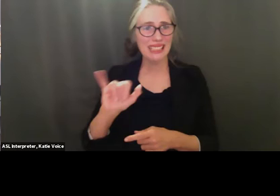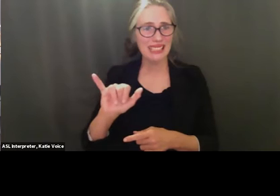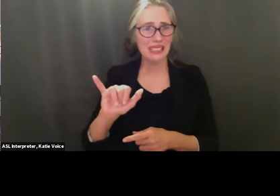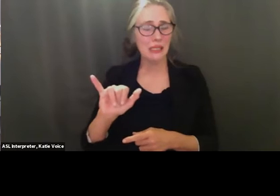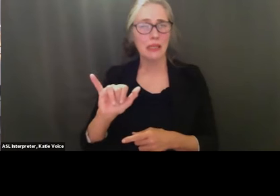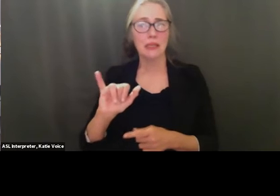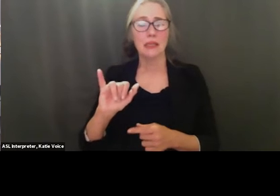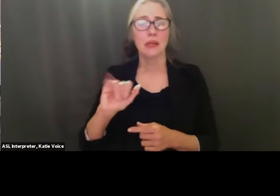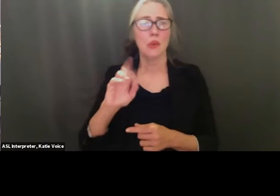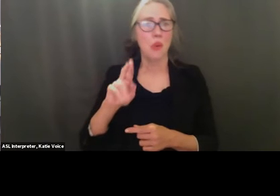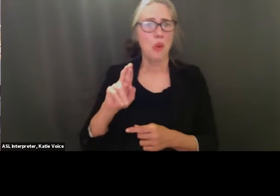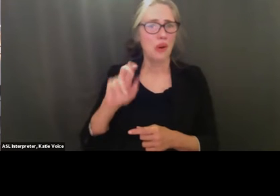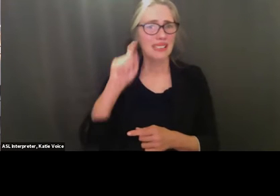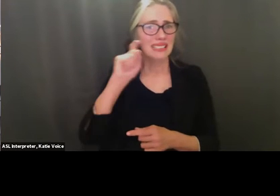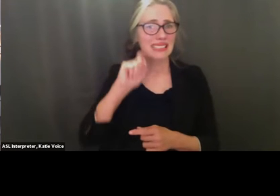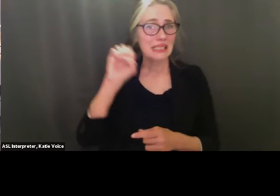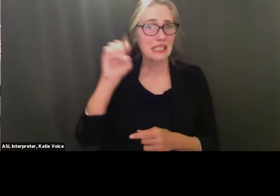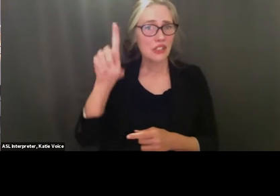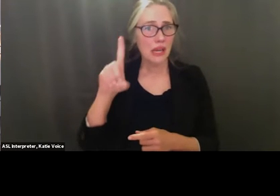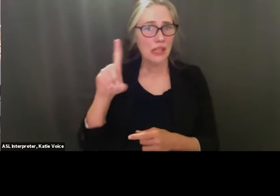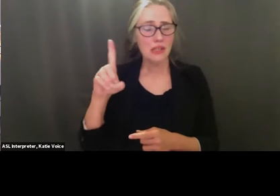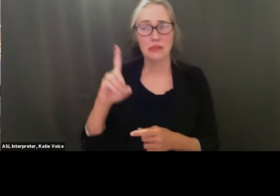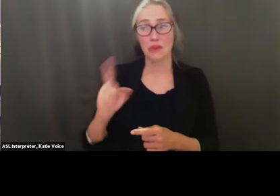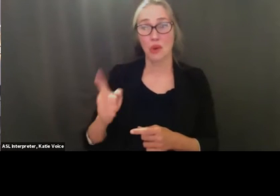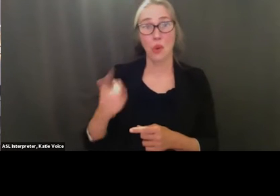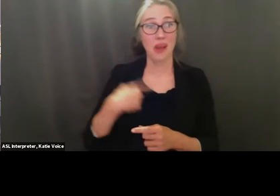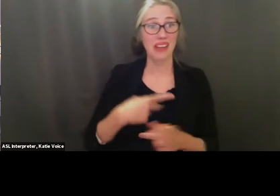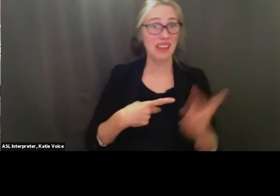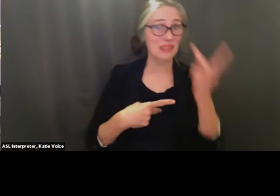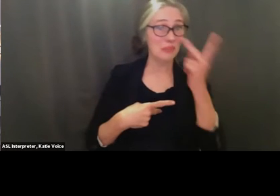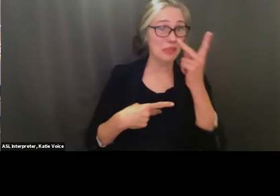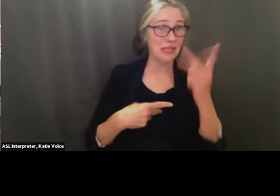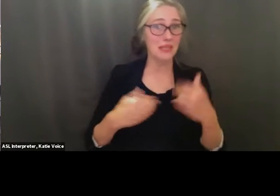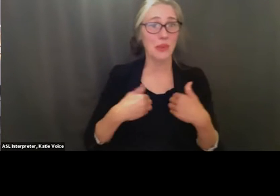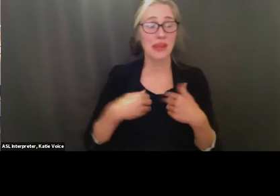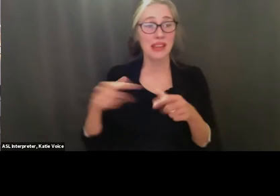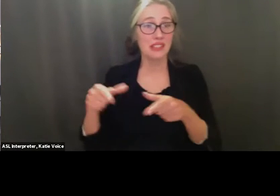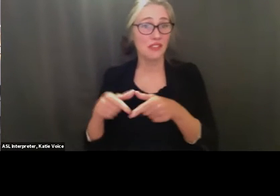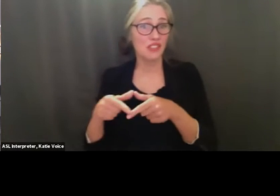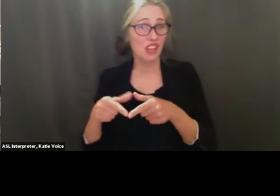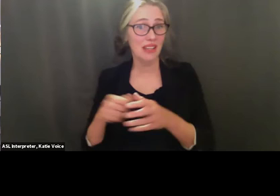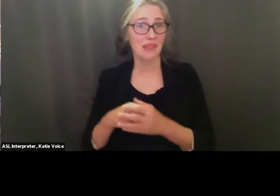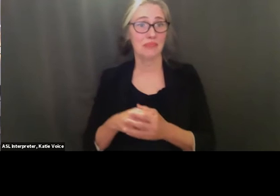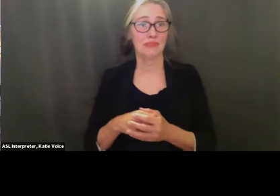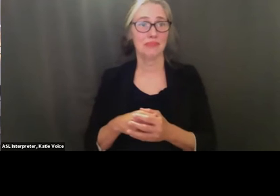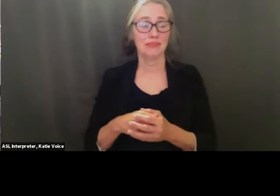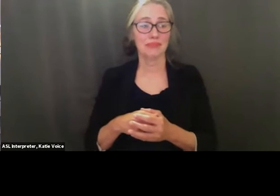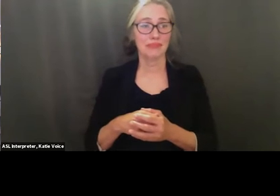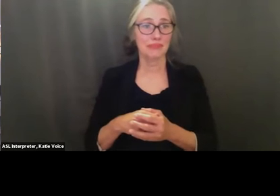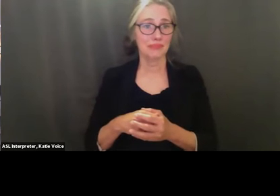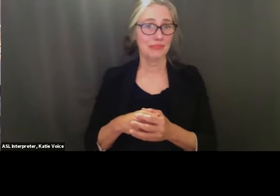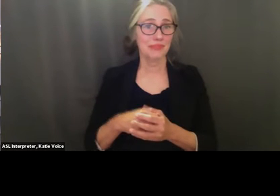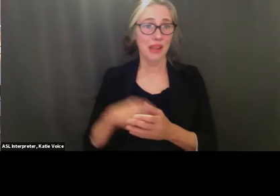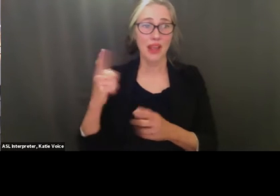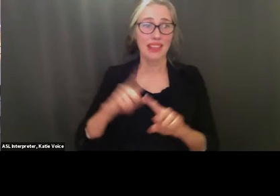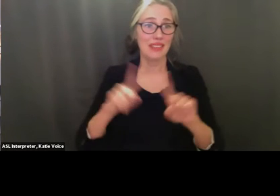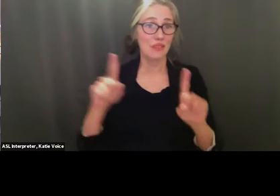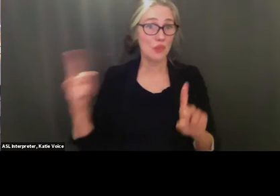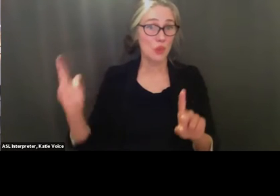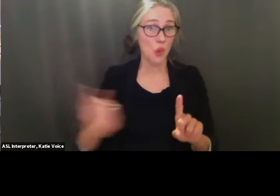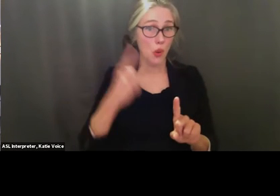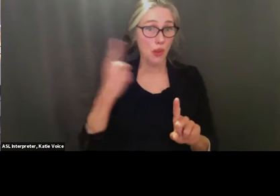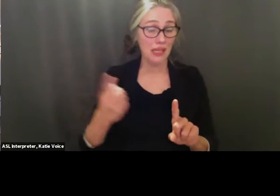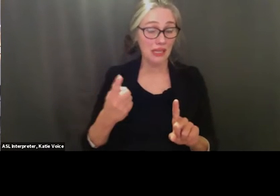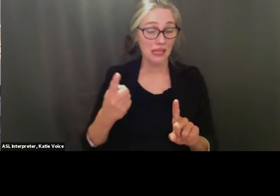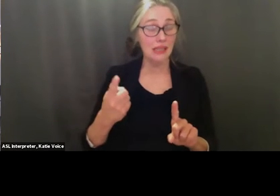esto. Esto no debe suceder porque la única diferencia es que uno tiene un pene y la otra tiene una vagina. La única